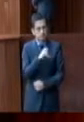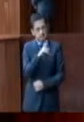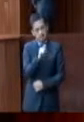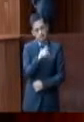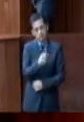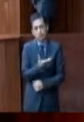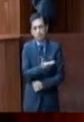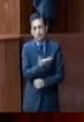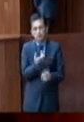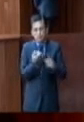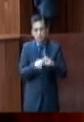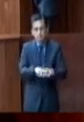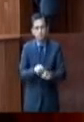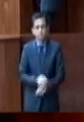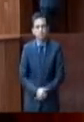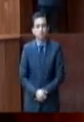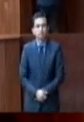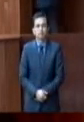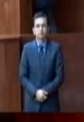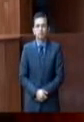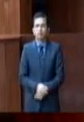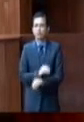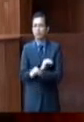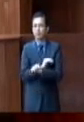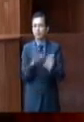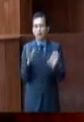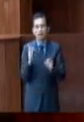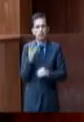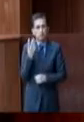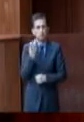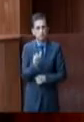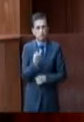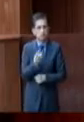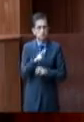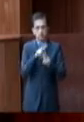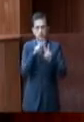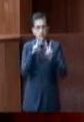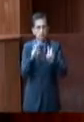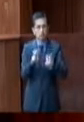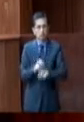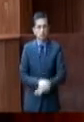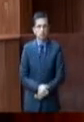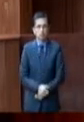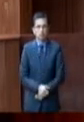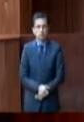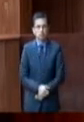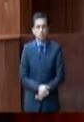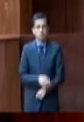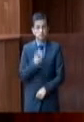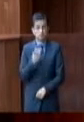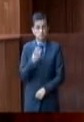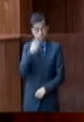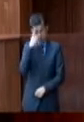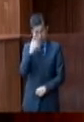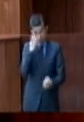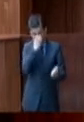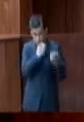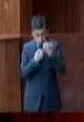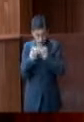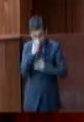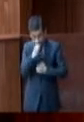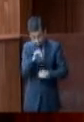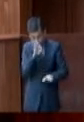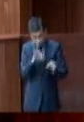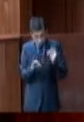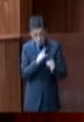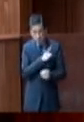bueno sin duda es es un asunto que por supuesto el análisis tiene que hacerse a